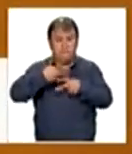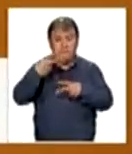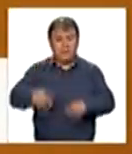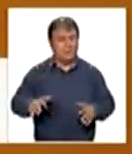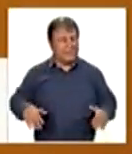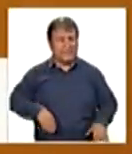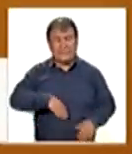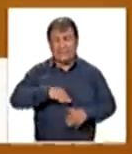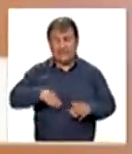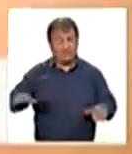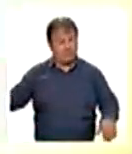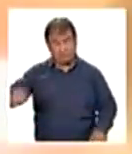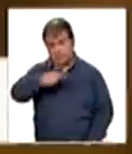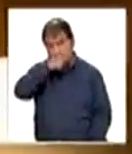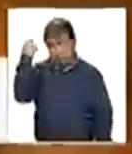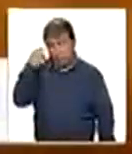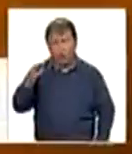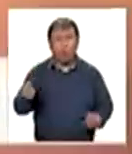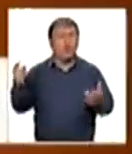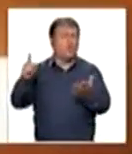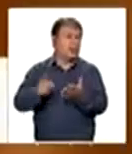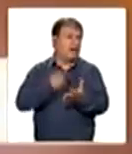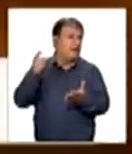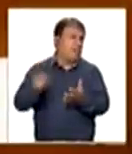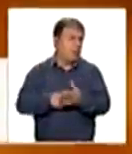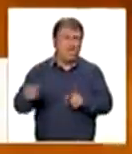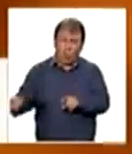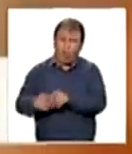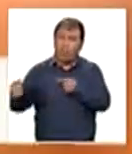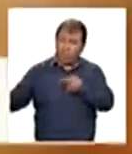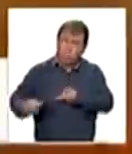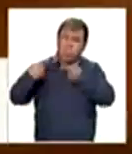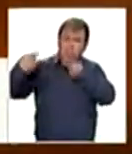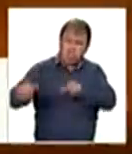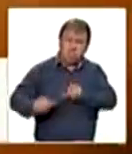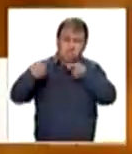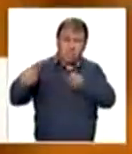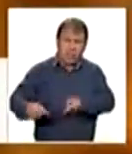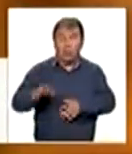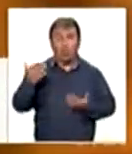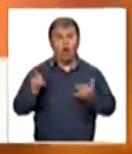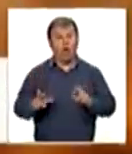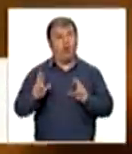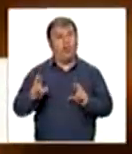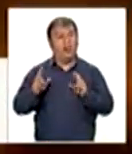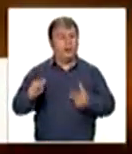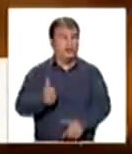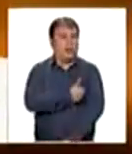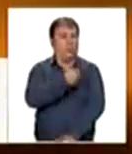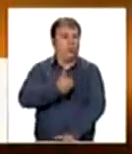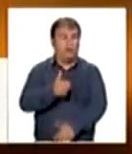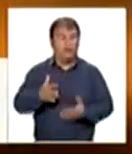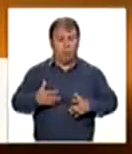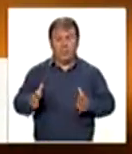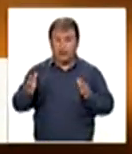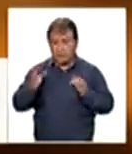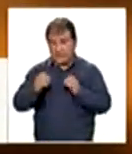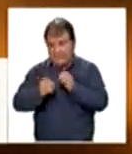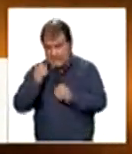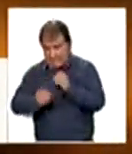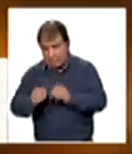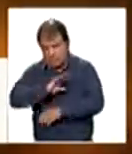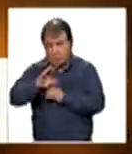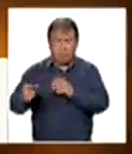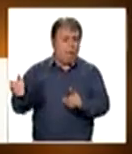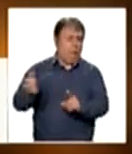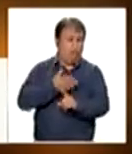son innumerables las veces que ambos bandos se enfrentan. Ellos esperan que pronto las autoridades frenen estos actos